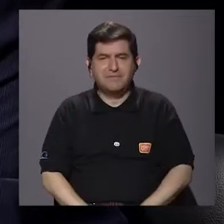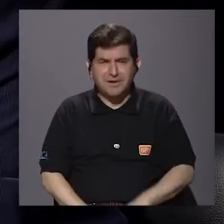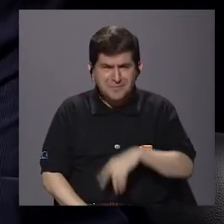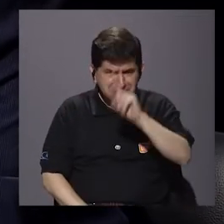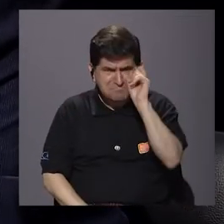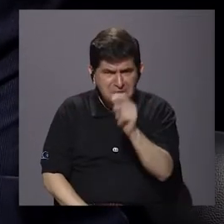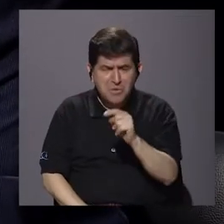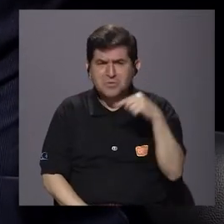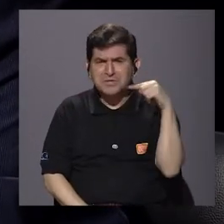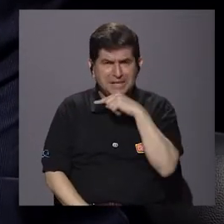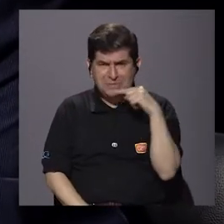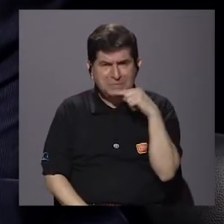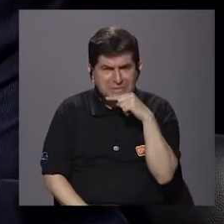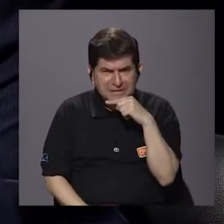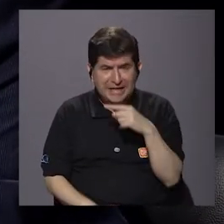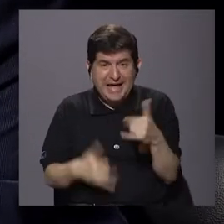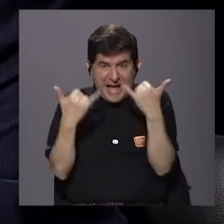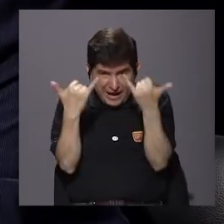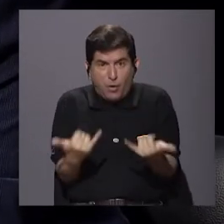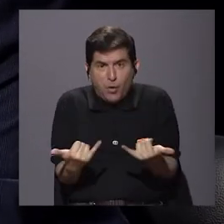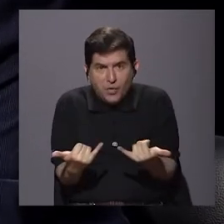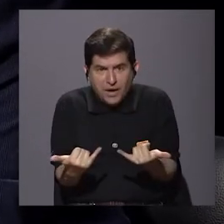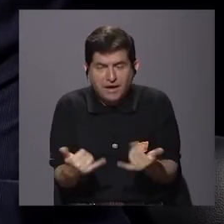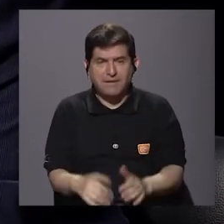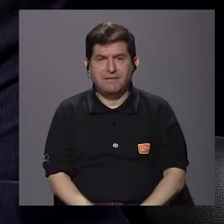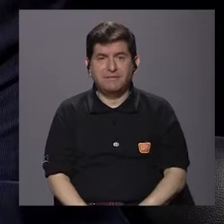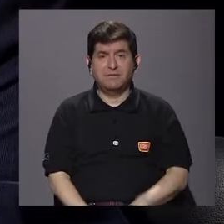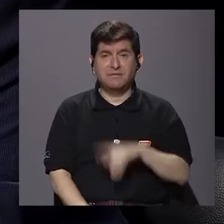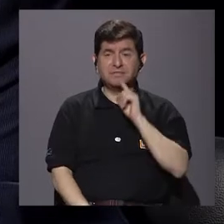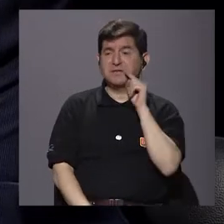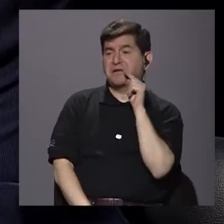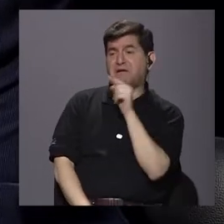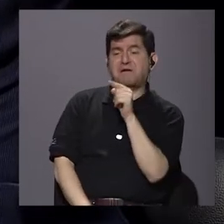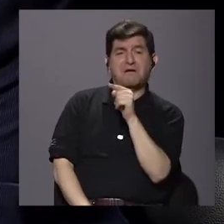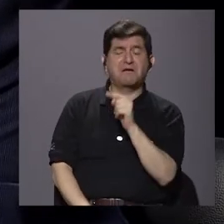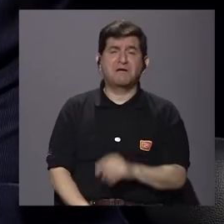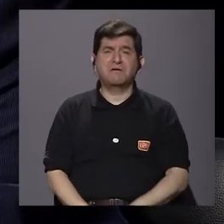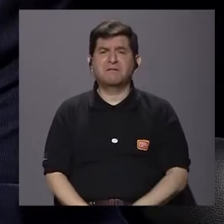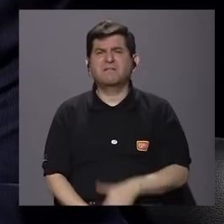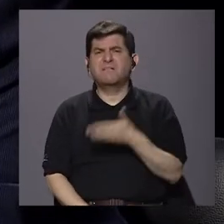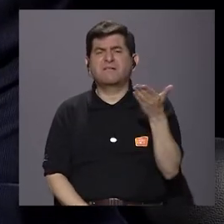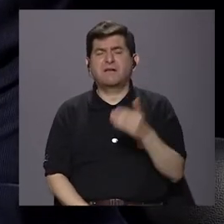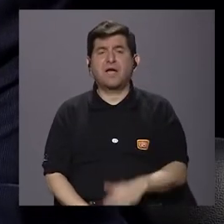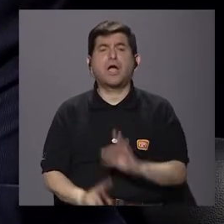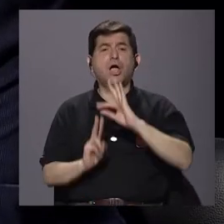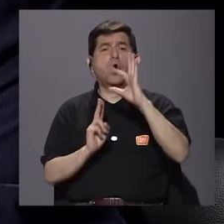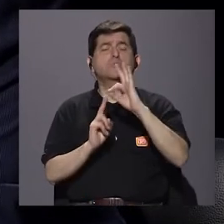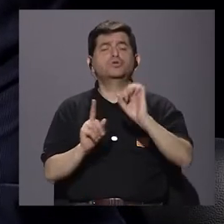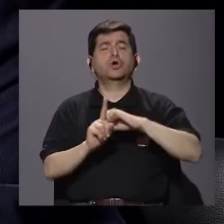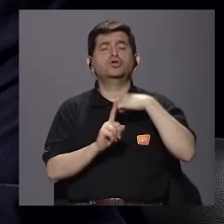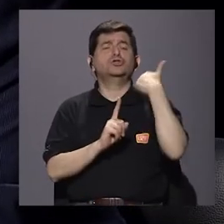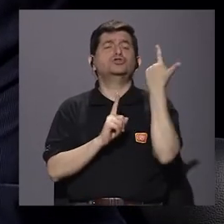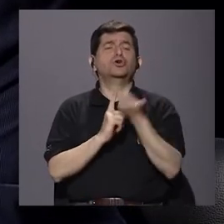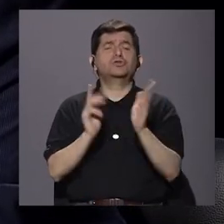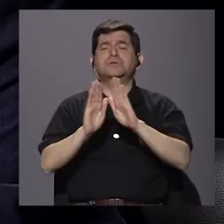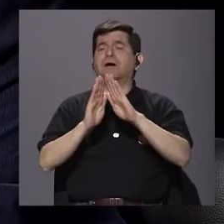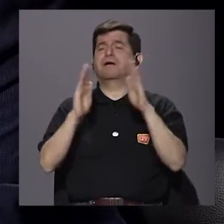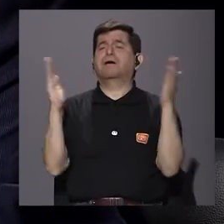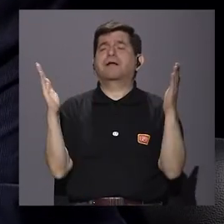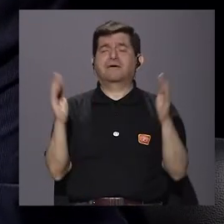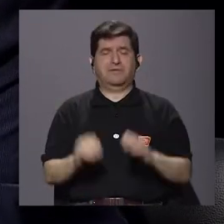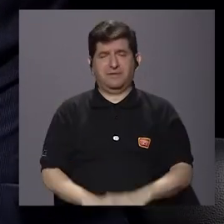si usted le pregunto socialcristiano en este momento le va a decir que ellos son una opción social abiertas